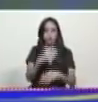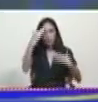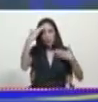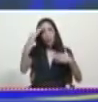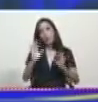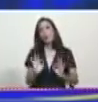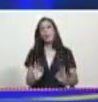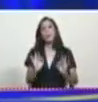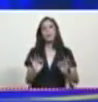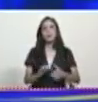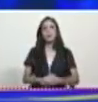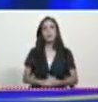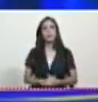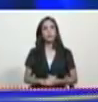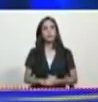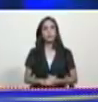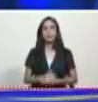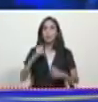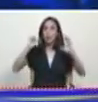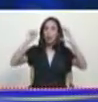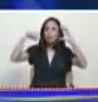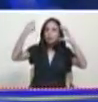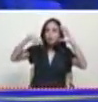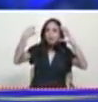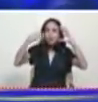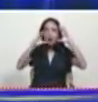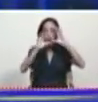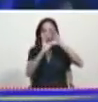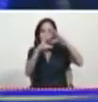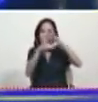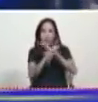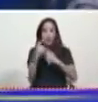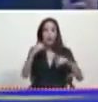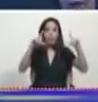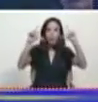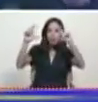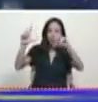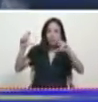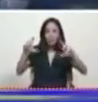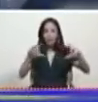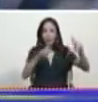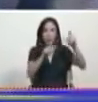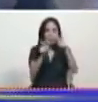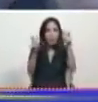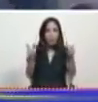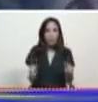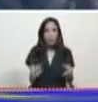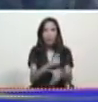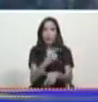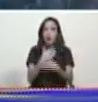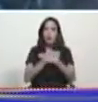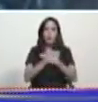periodistas, comunicadores sociales, camarógrafos, fotógrafos. Extraordinario, de verdad.